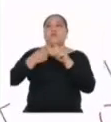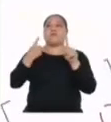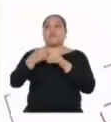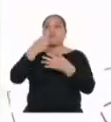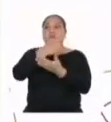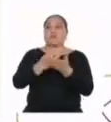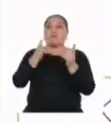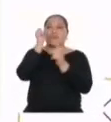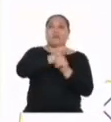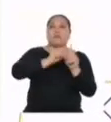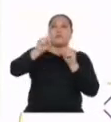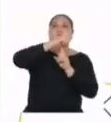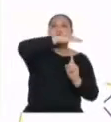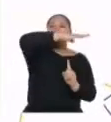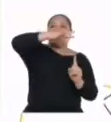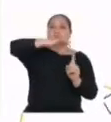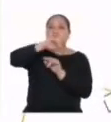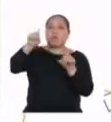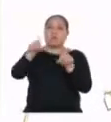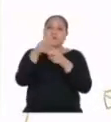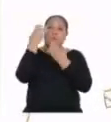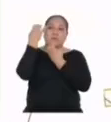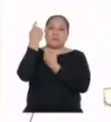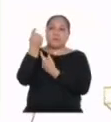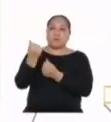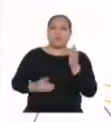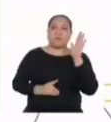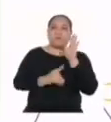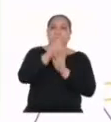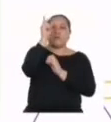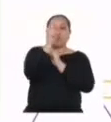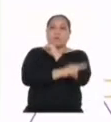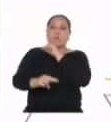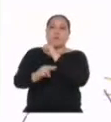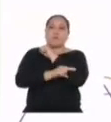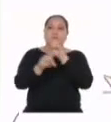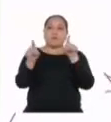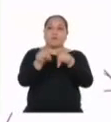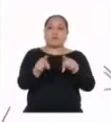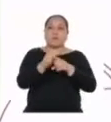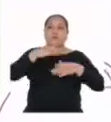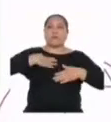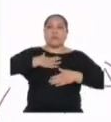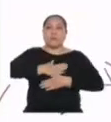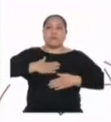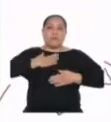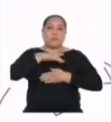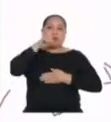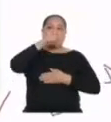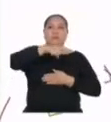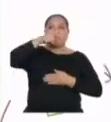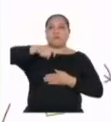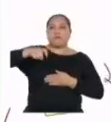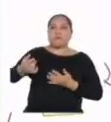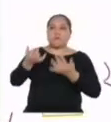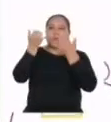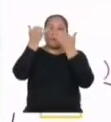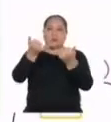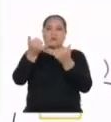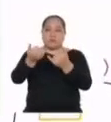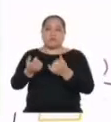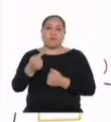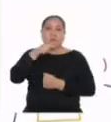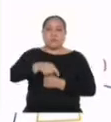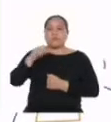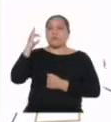aspectos sociales, ambientales y económicos del desarrollo nacional, así como en la satisfacción de las